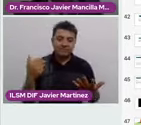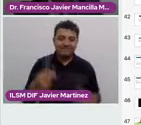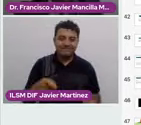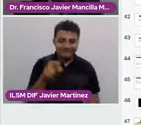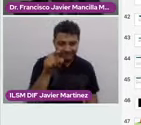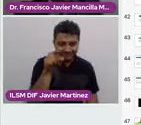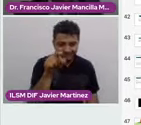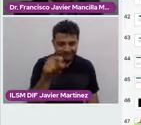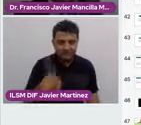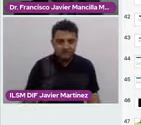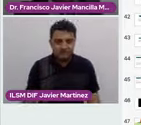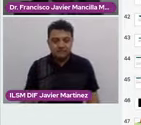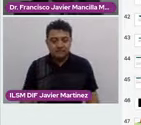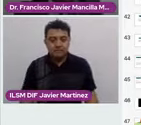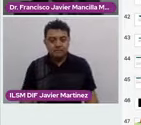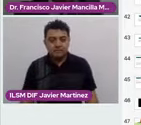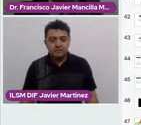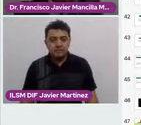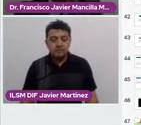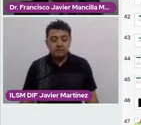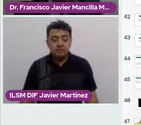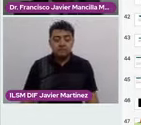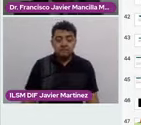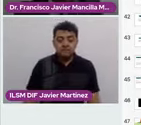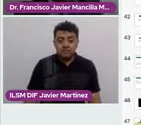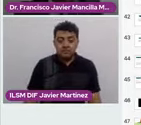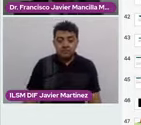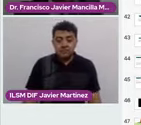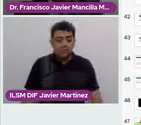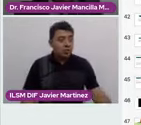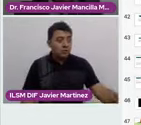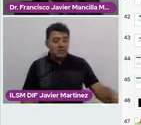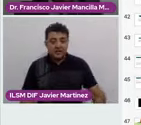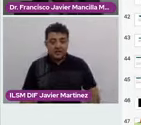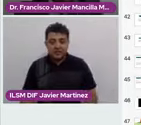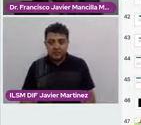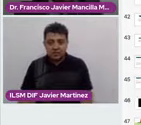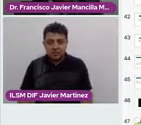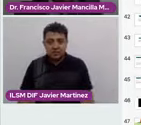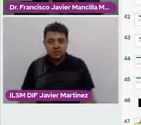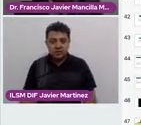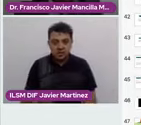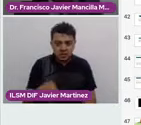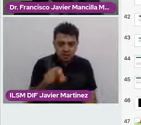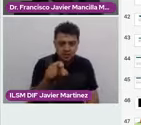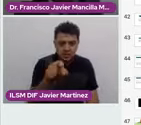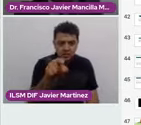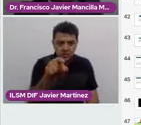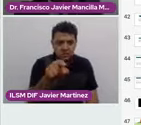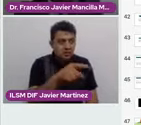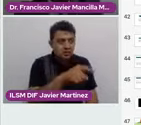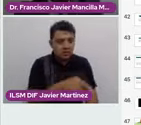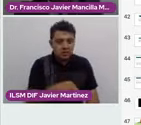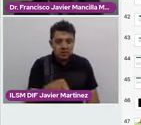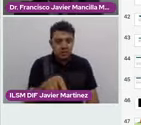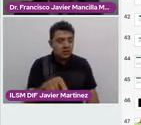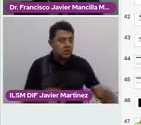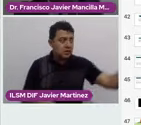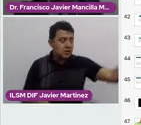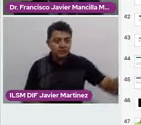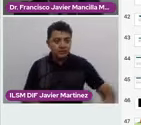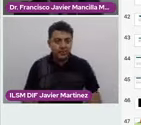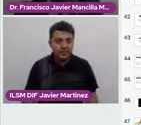resonancia magnética contrastada y la cóclea está siendo envuelta por la arteria carótida, ¿sí? Una carótida aberrante, tiene